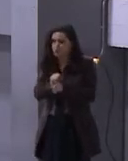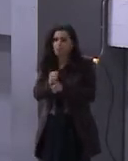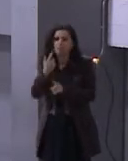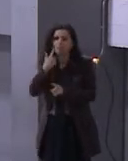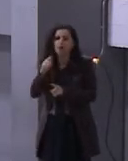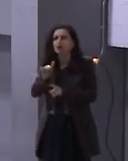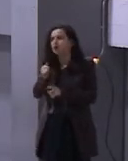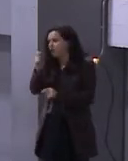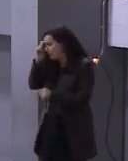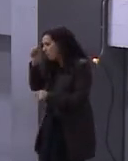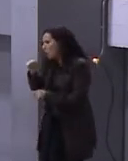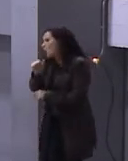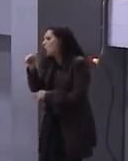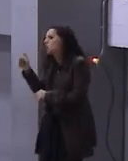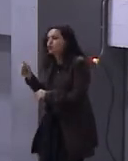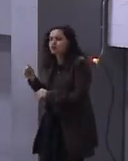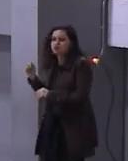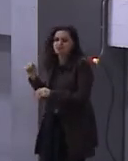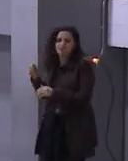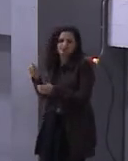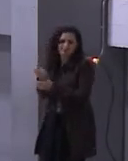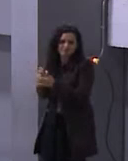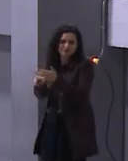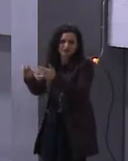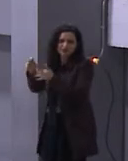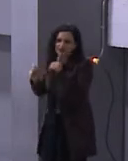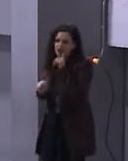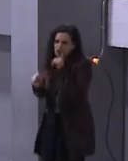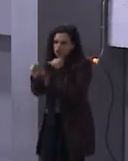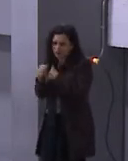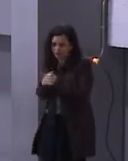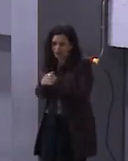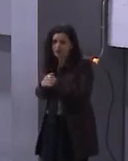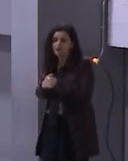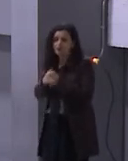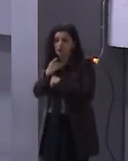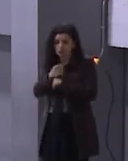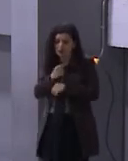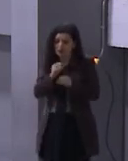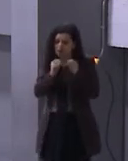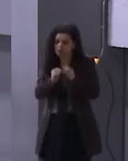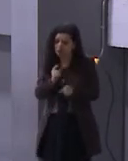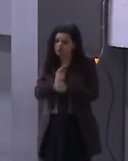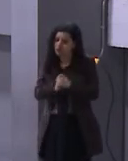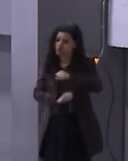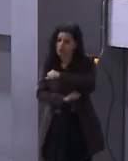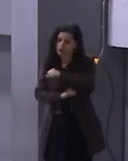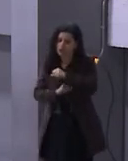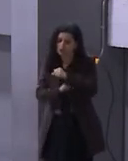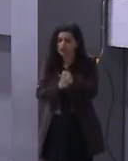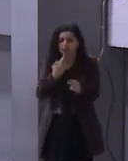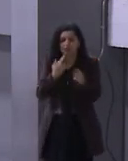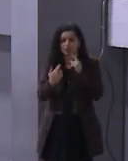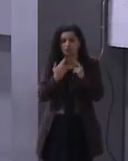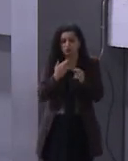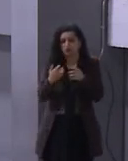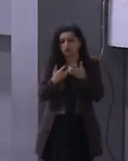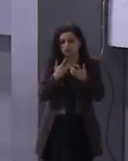privilegiar otros sectores de la economía. Entonces, esta era una forma efectiva de fortalecer esa relación con el